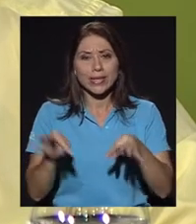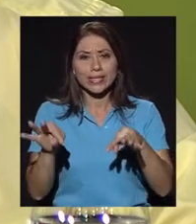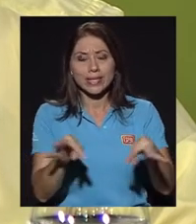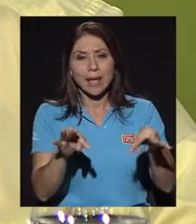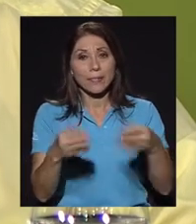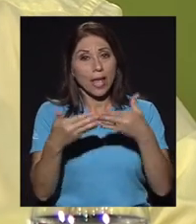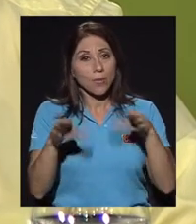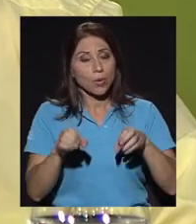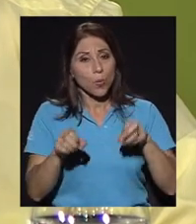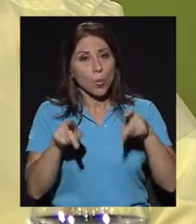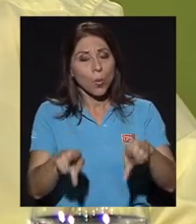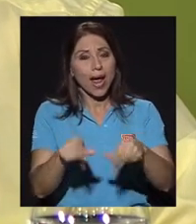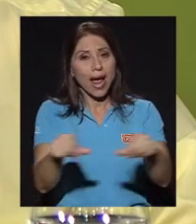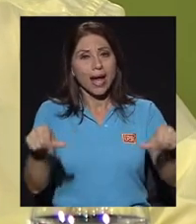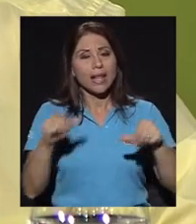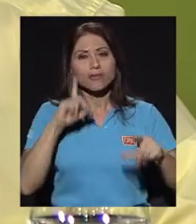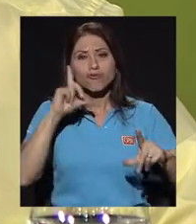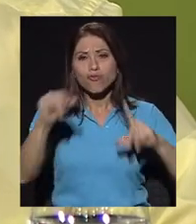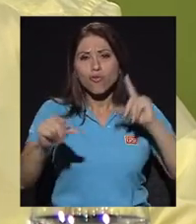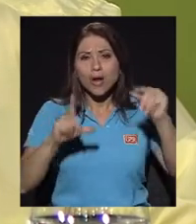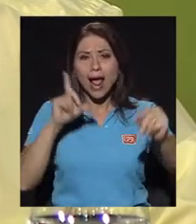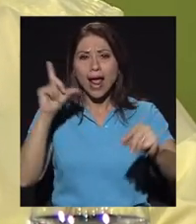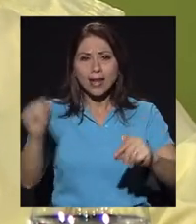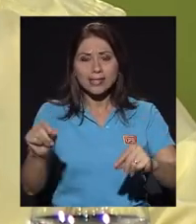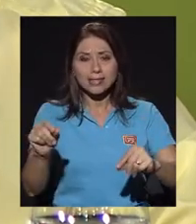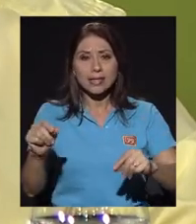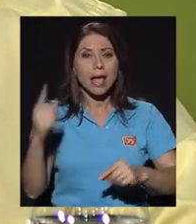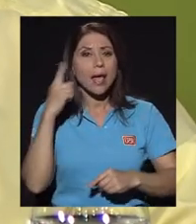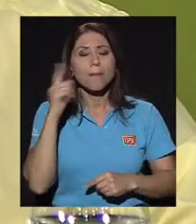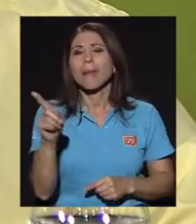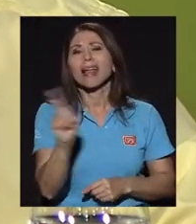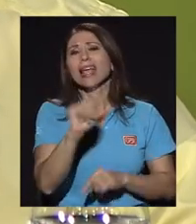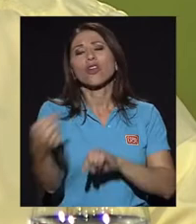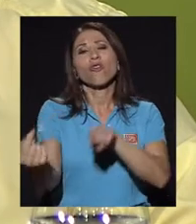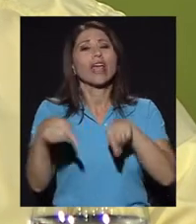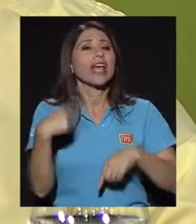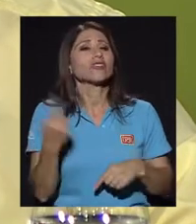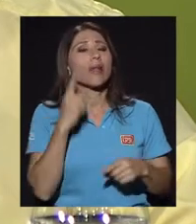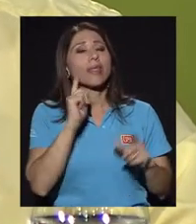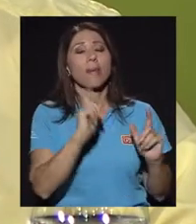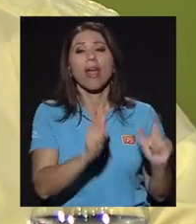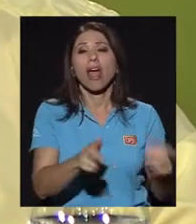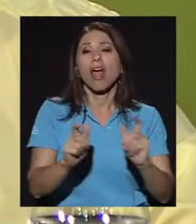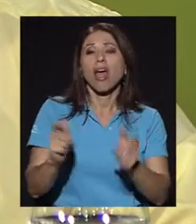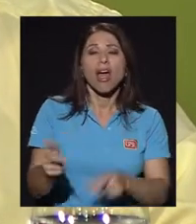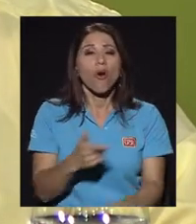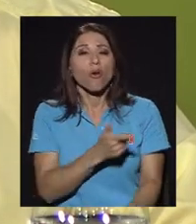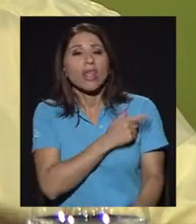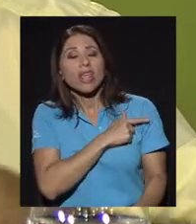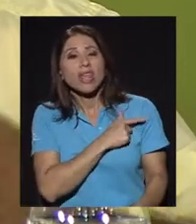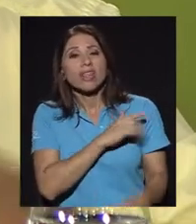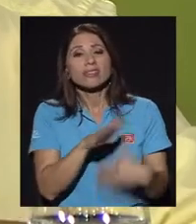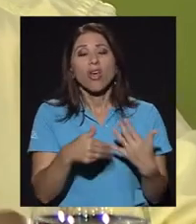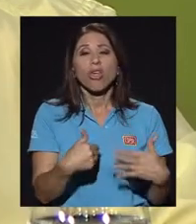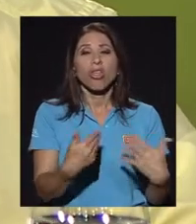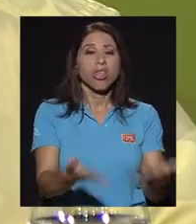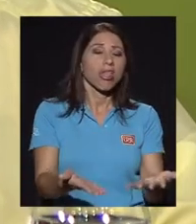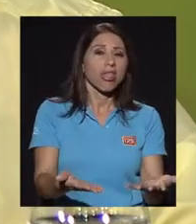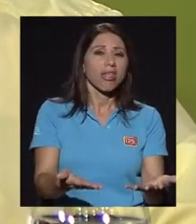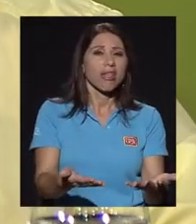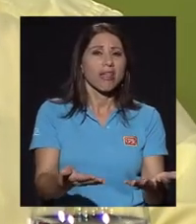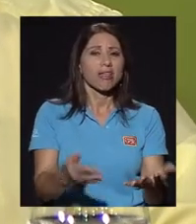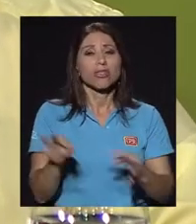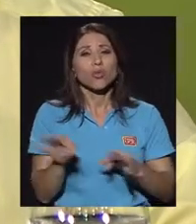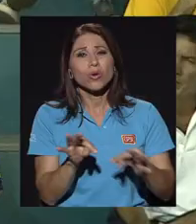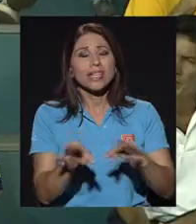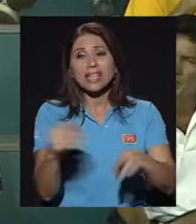áreas rurales, de manera que no nos vengan a dejar solo los orines y los plásticos y las bolsas a Turrialba y se vayan en el mismo día